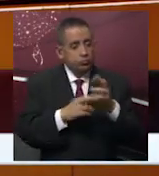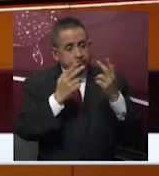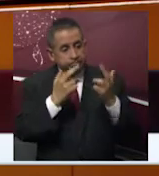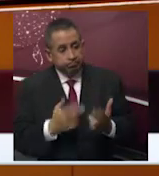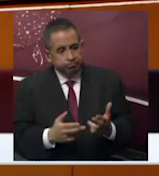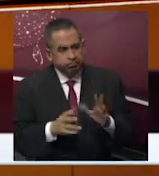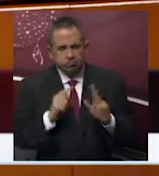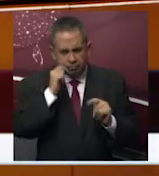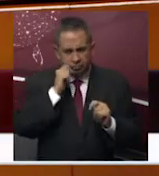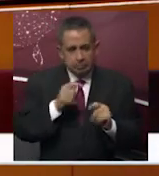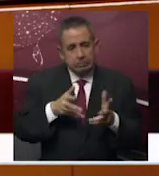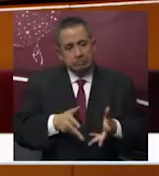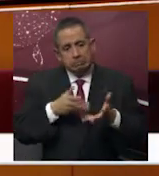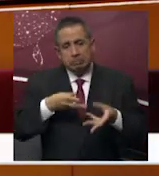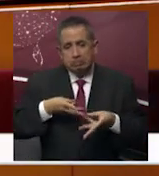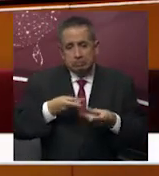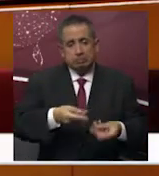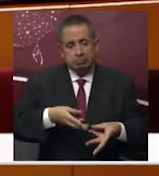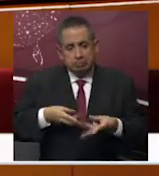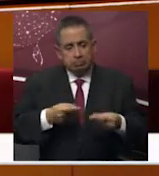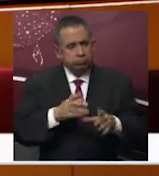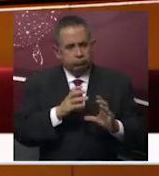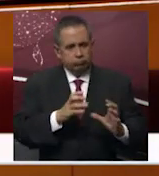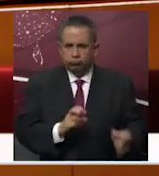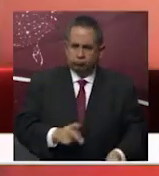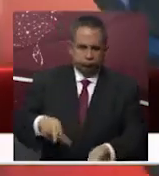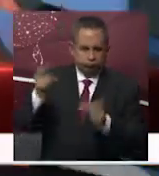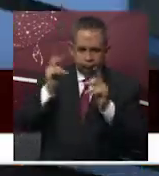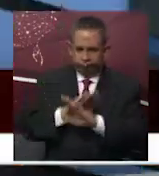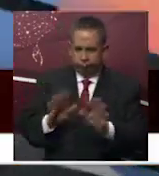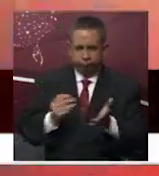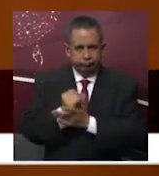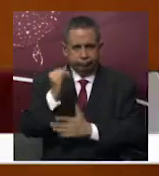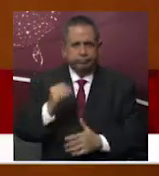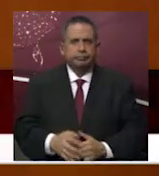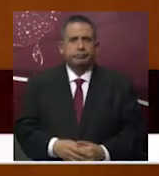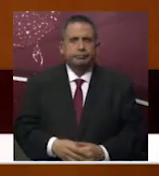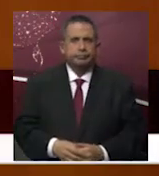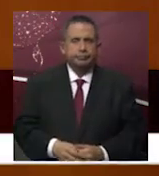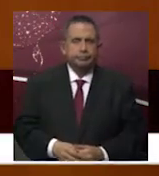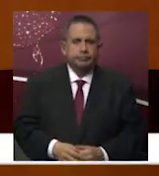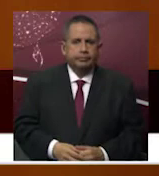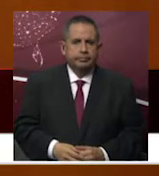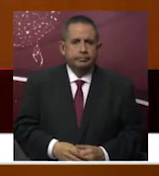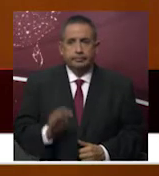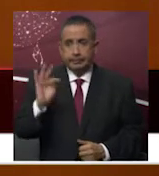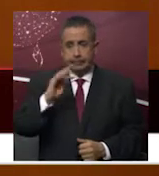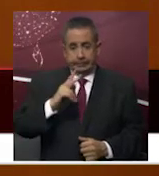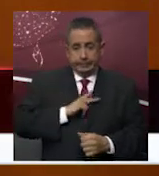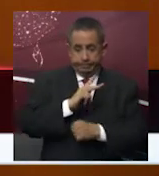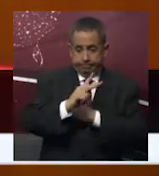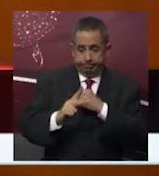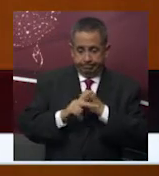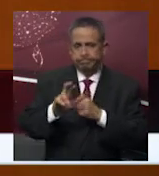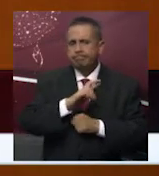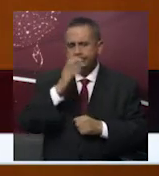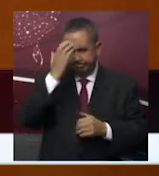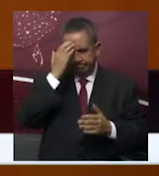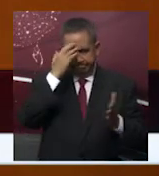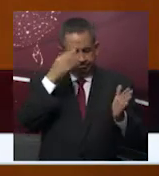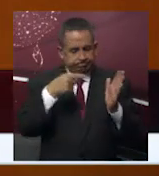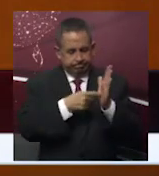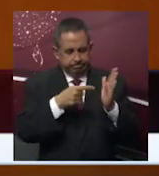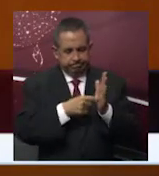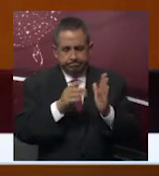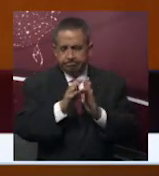no generen un gasto extra a la administración. Si bien en nuestro país está reconocida y está